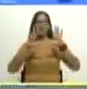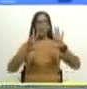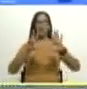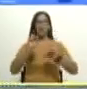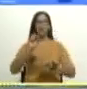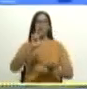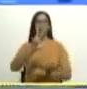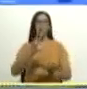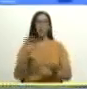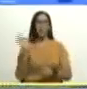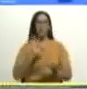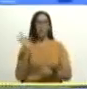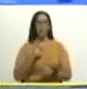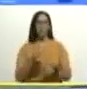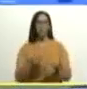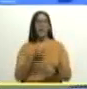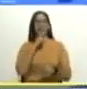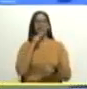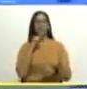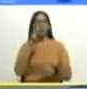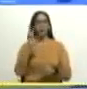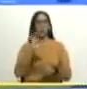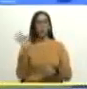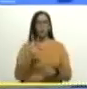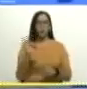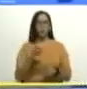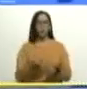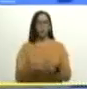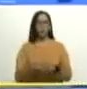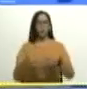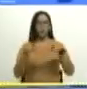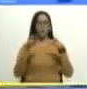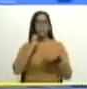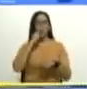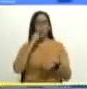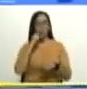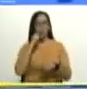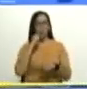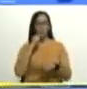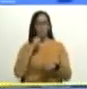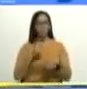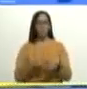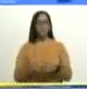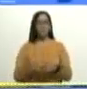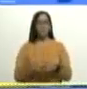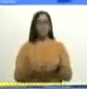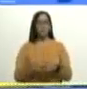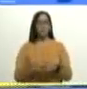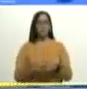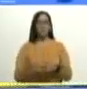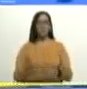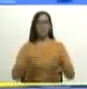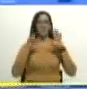18.3%. El sector azúcar, 2%. El sector pollo, un fenómeno,